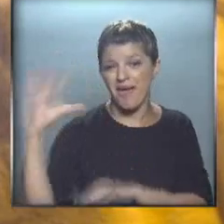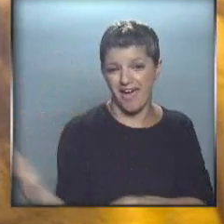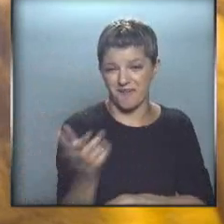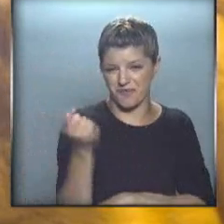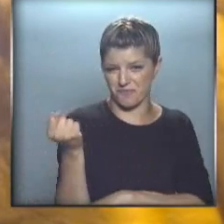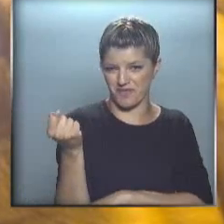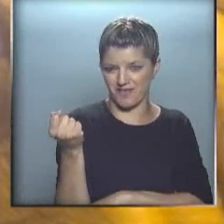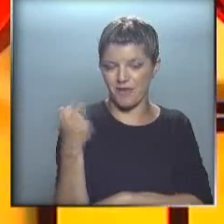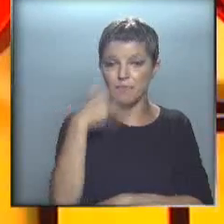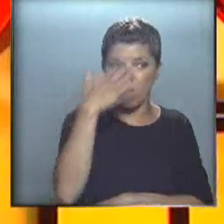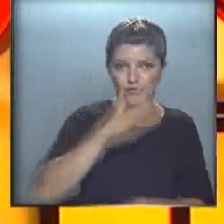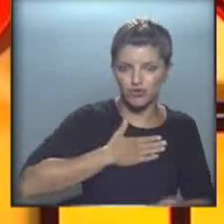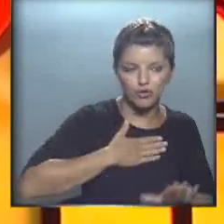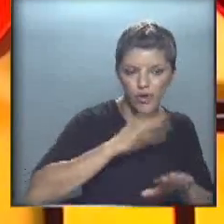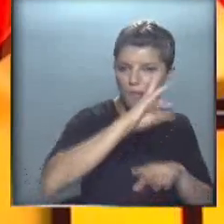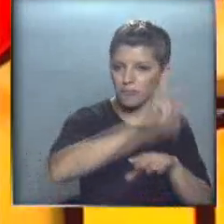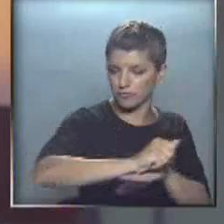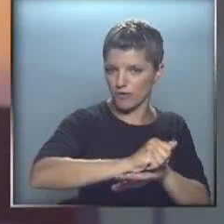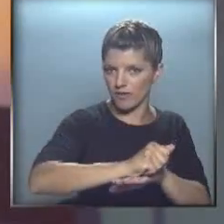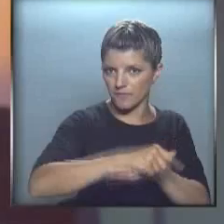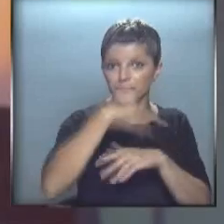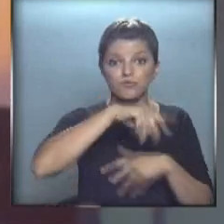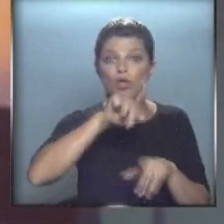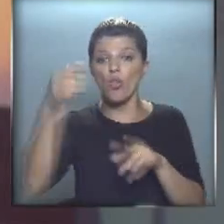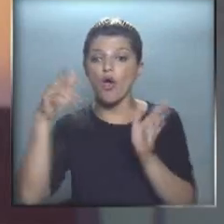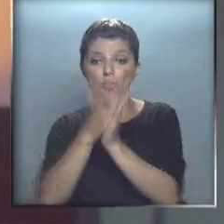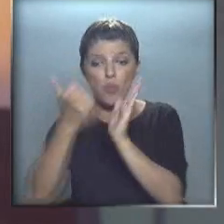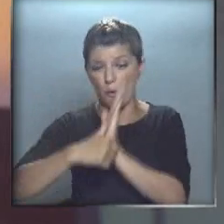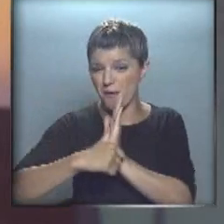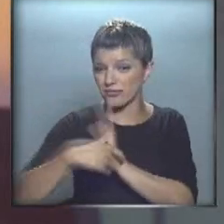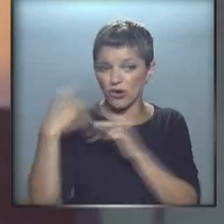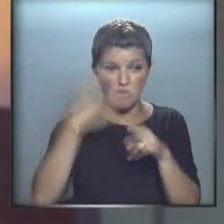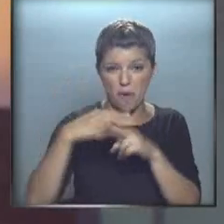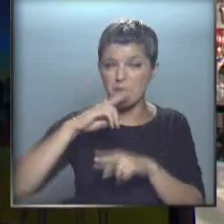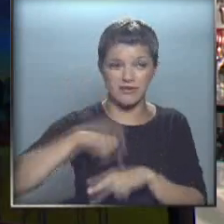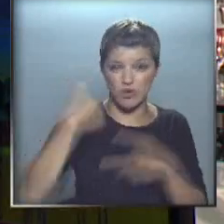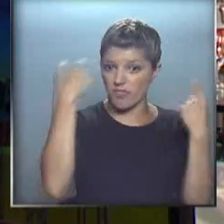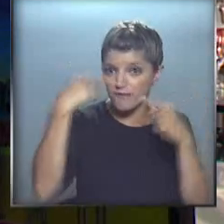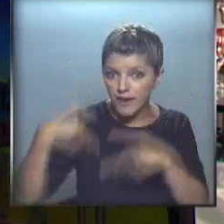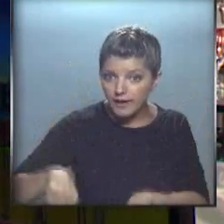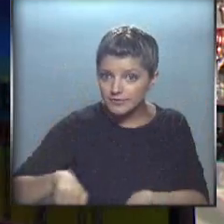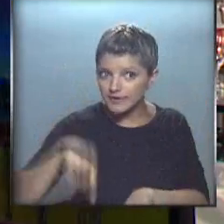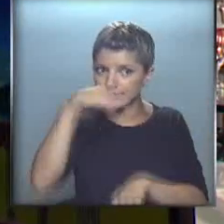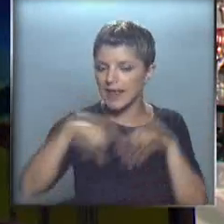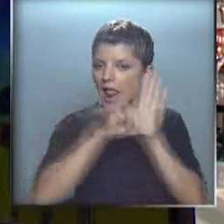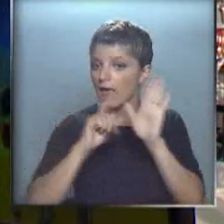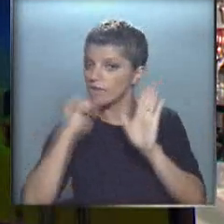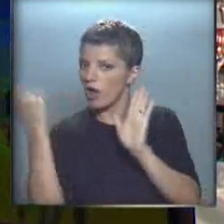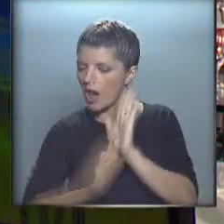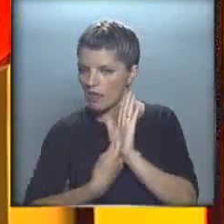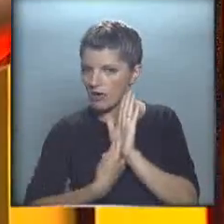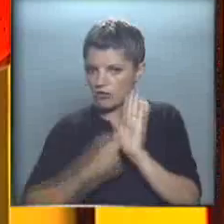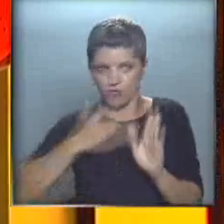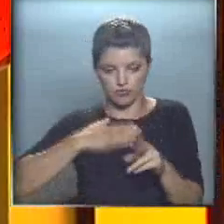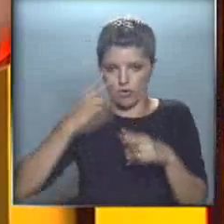nos robaron directamente, nos sacaron la identidad, nos anotaron falsamente, cometiendo un delito con un nombre que no era el nuestro, nos